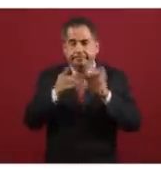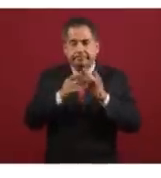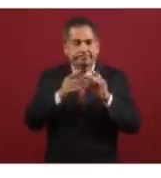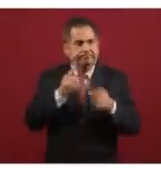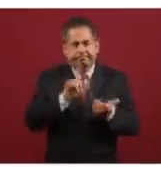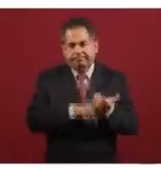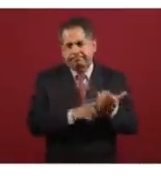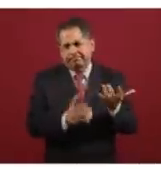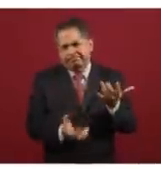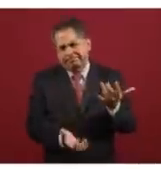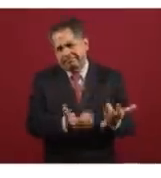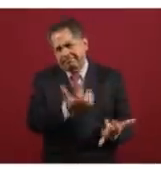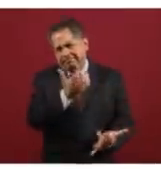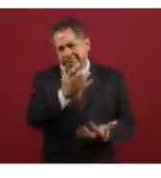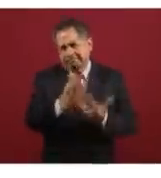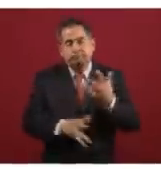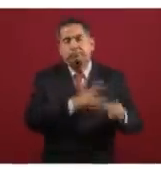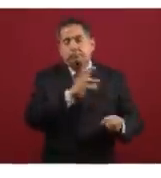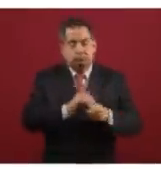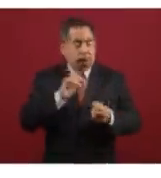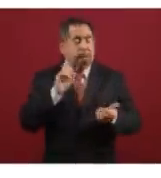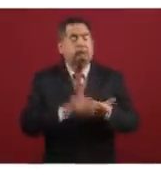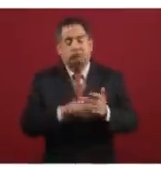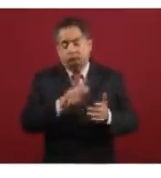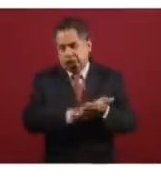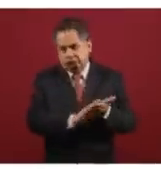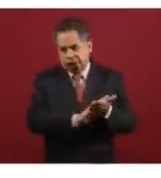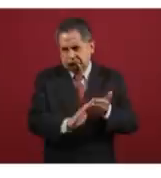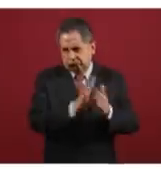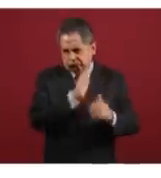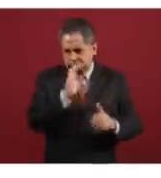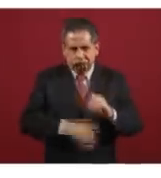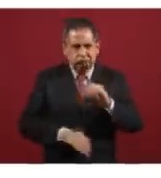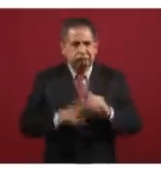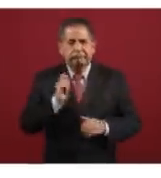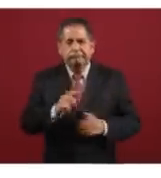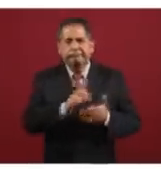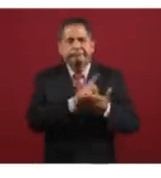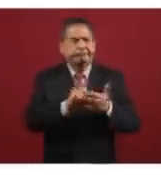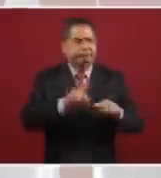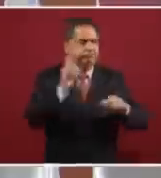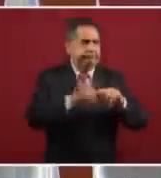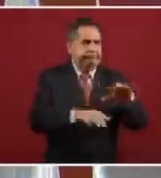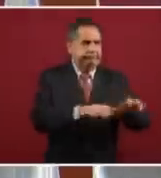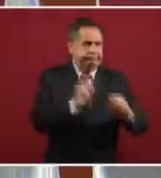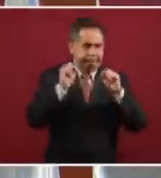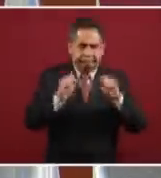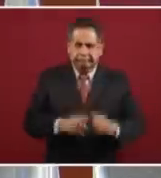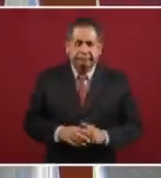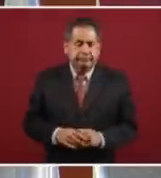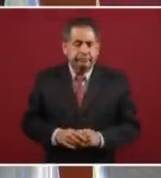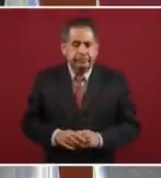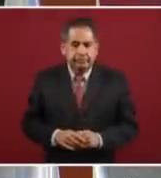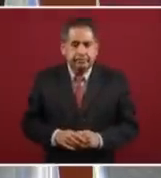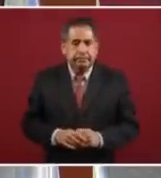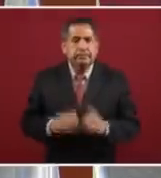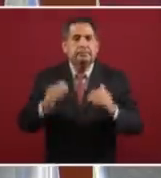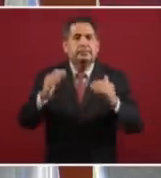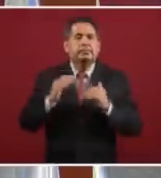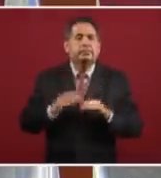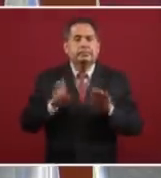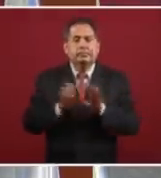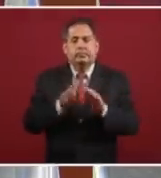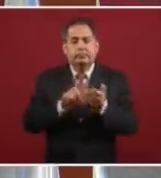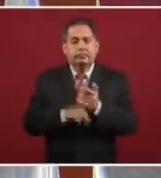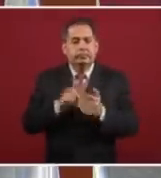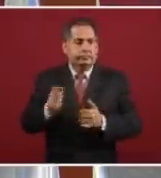incineró o lo que se contó desde un principio como drogas recuperadas al narcotráfico. En lo que se refiere a la que sigue,